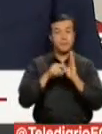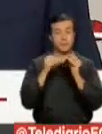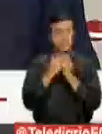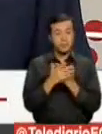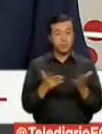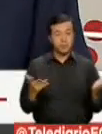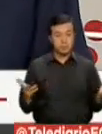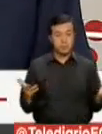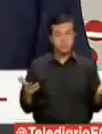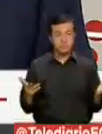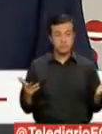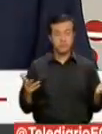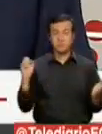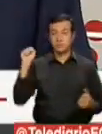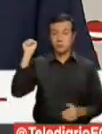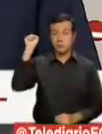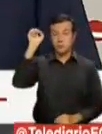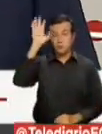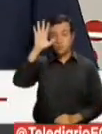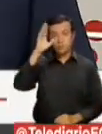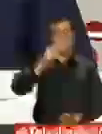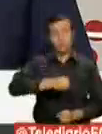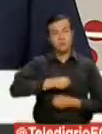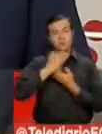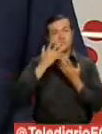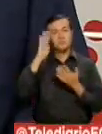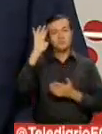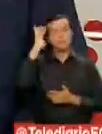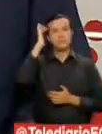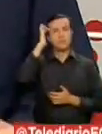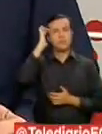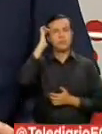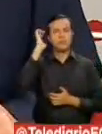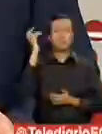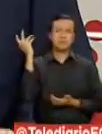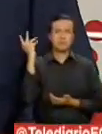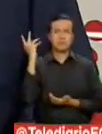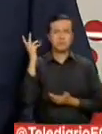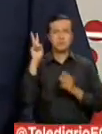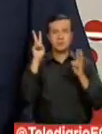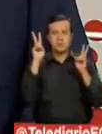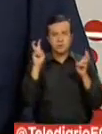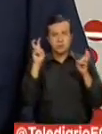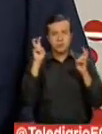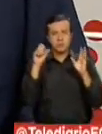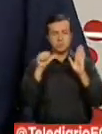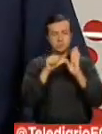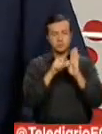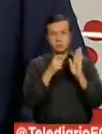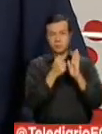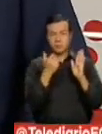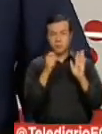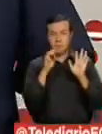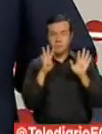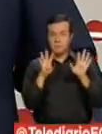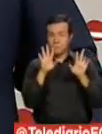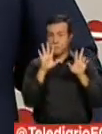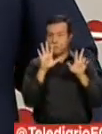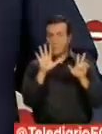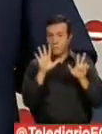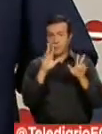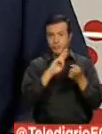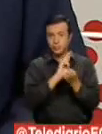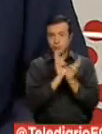7:29. Productores audiovisuales expresaron su preocupación por la derogatoria del artículo 98 en